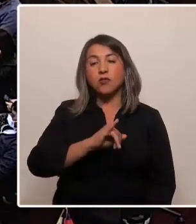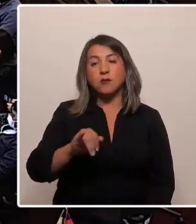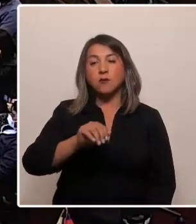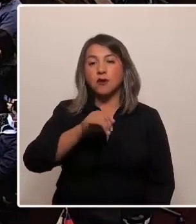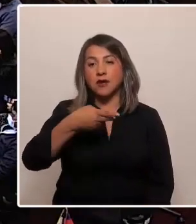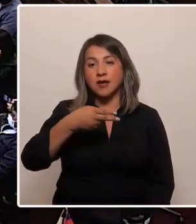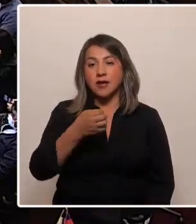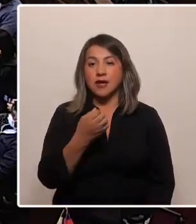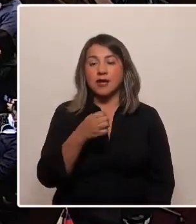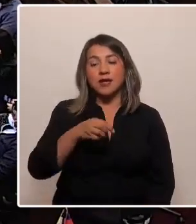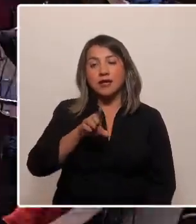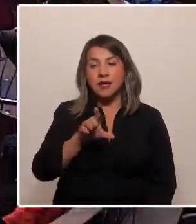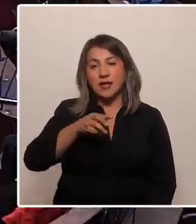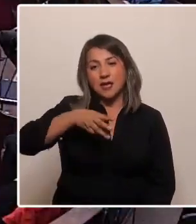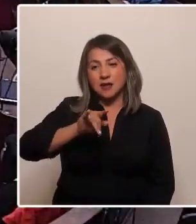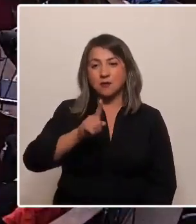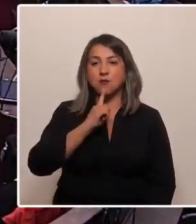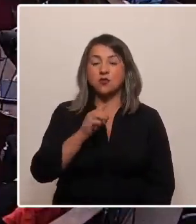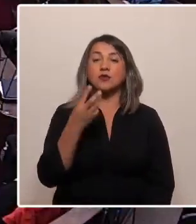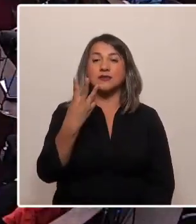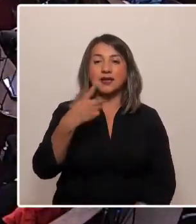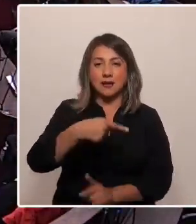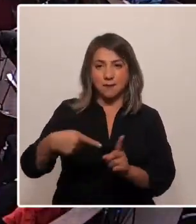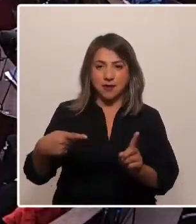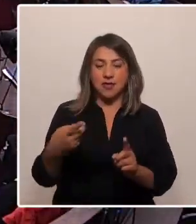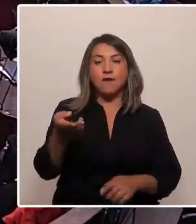Martínez. 15:30, regresamos.